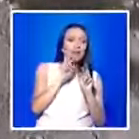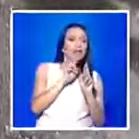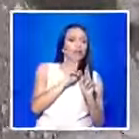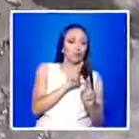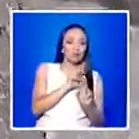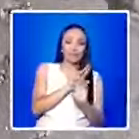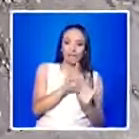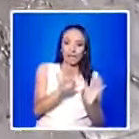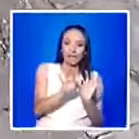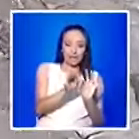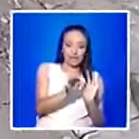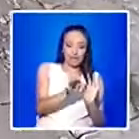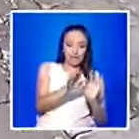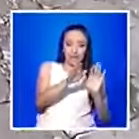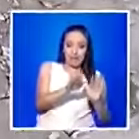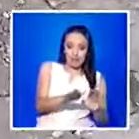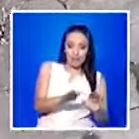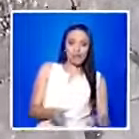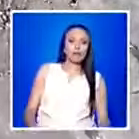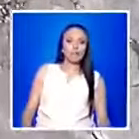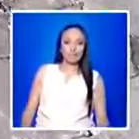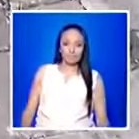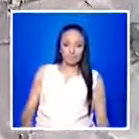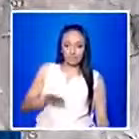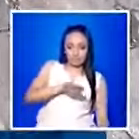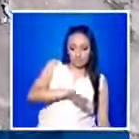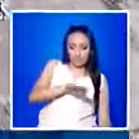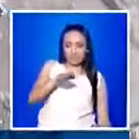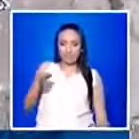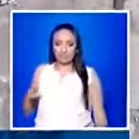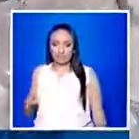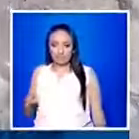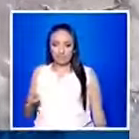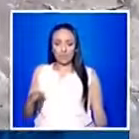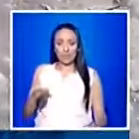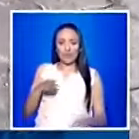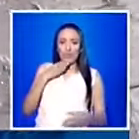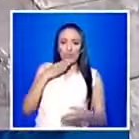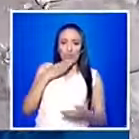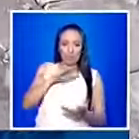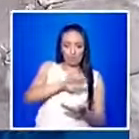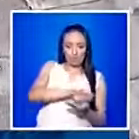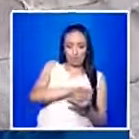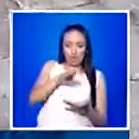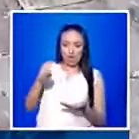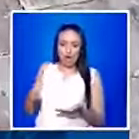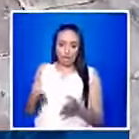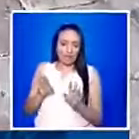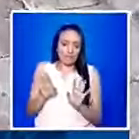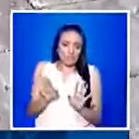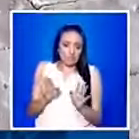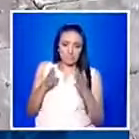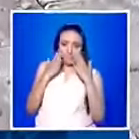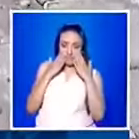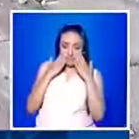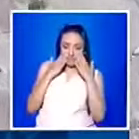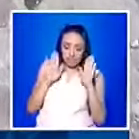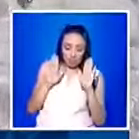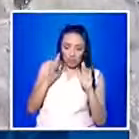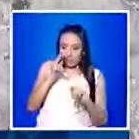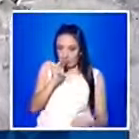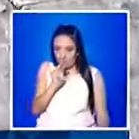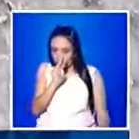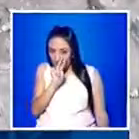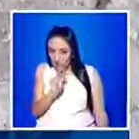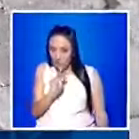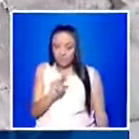empresa de agua potable. Si bien es cierto, aquí han dejado como una especie de montaña que tiene el adoquinado. No sé si se puede ver. Pero ¿qué es lo que